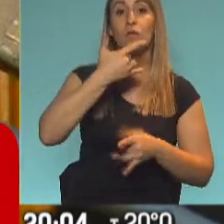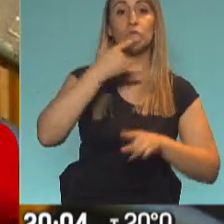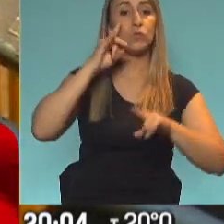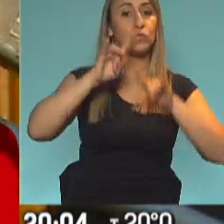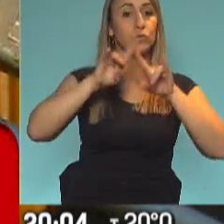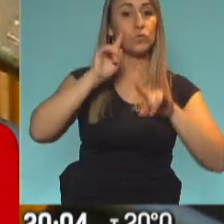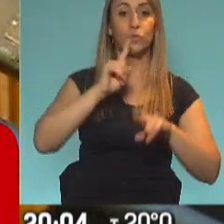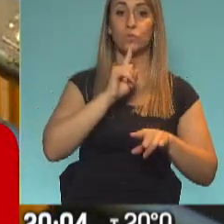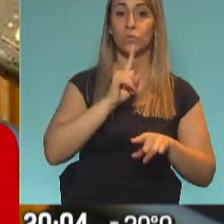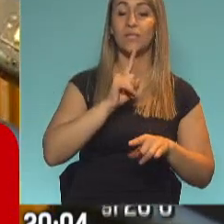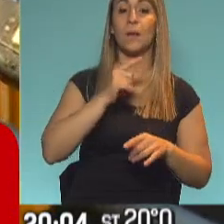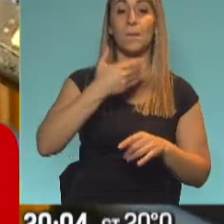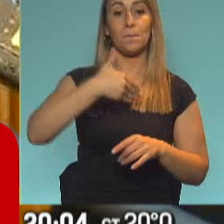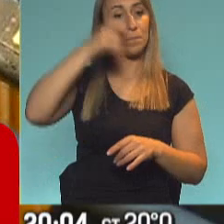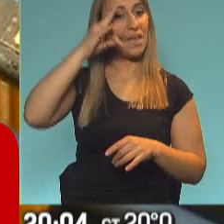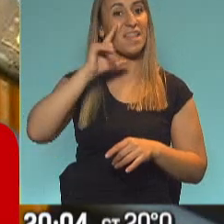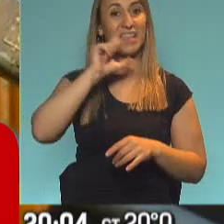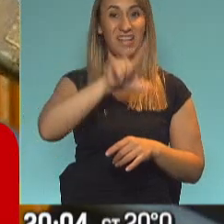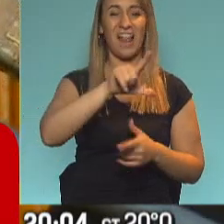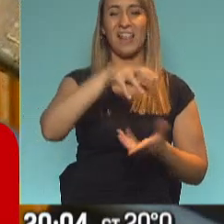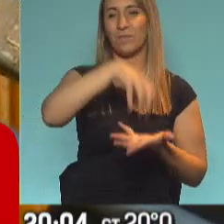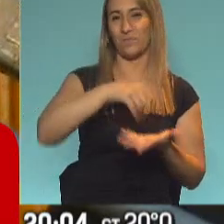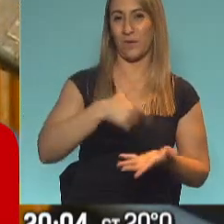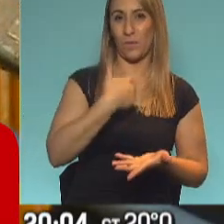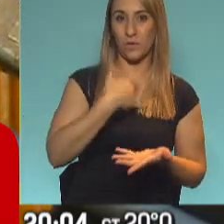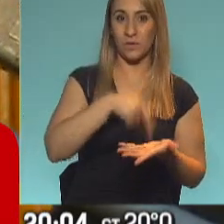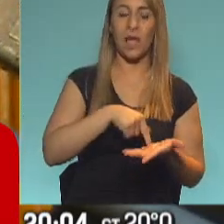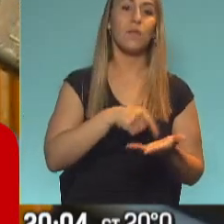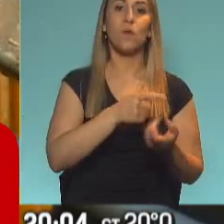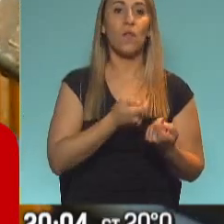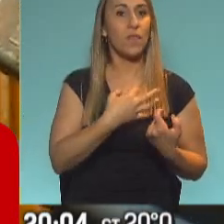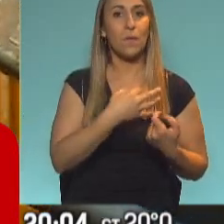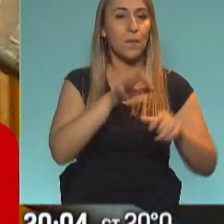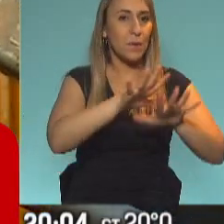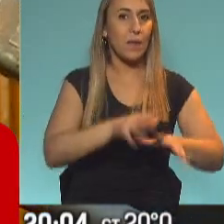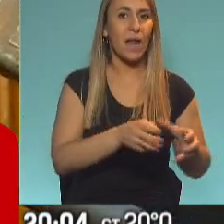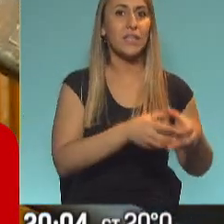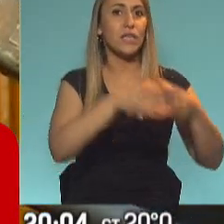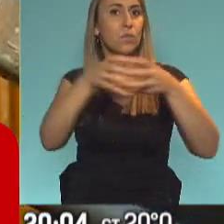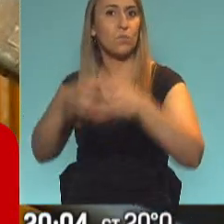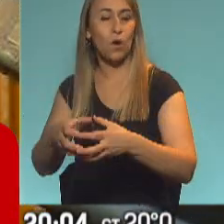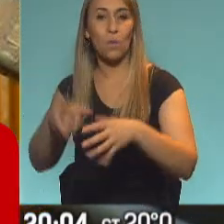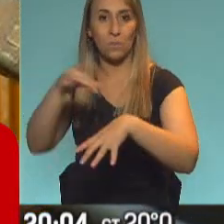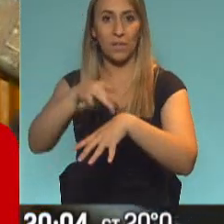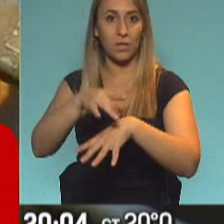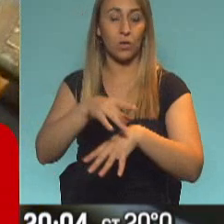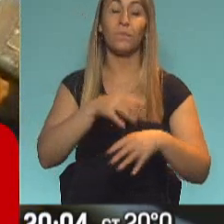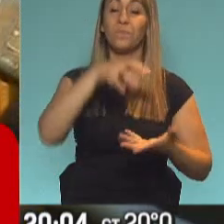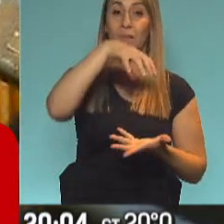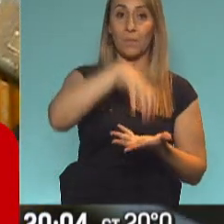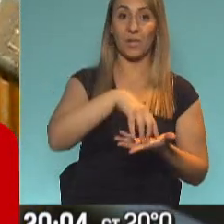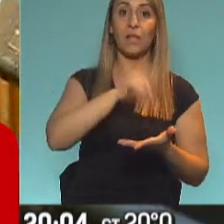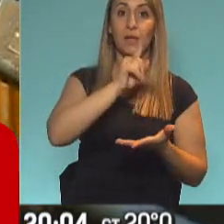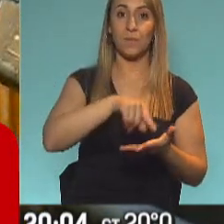los equipos, la gente, los asistentes terapéuticos y todo lo demás. Más la Swiss Medical contrató a